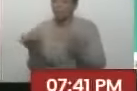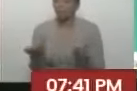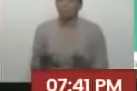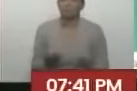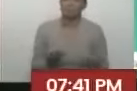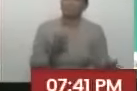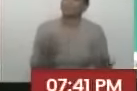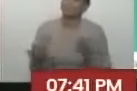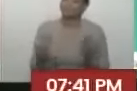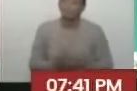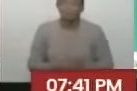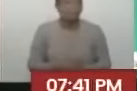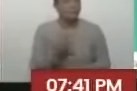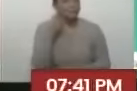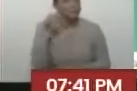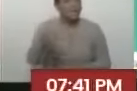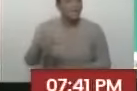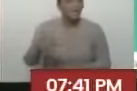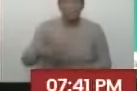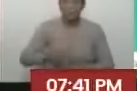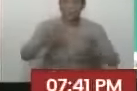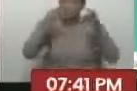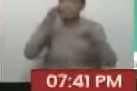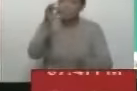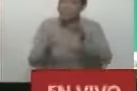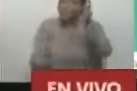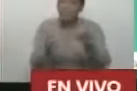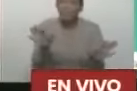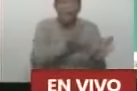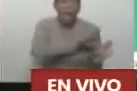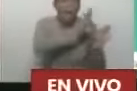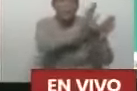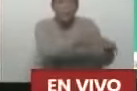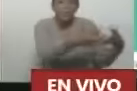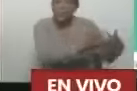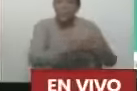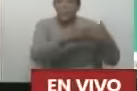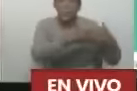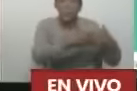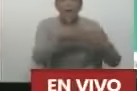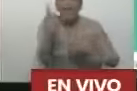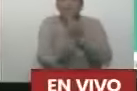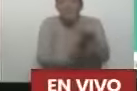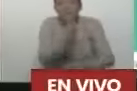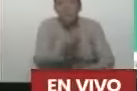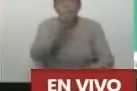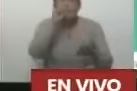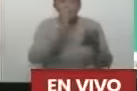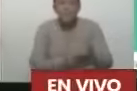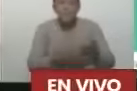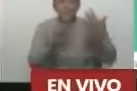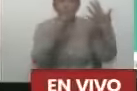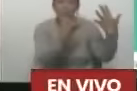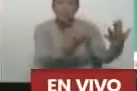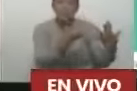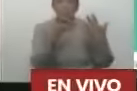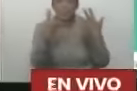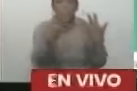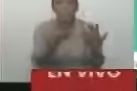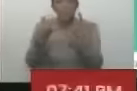Jorge el colonialismo jurídico Qué sucedió en 1899 el